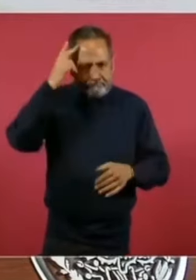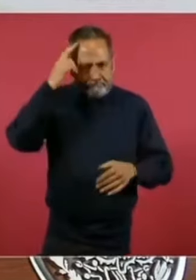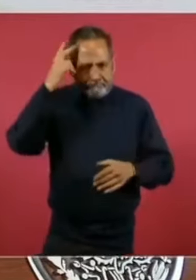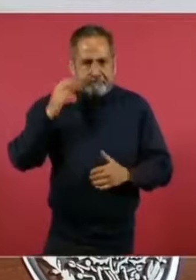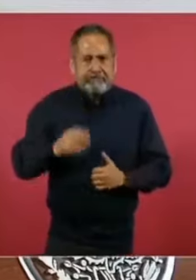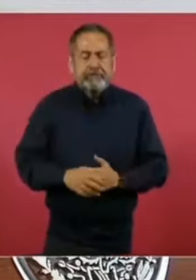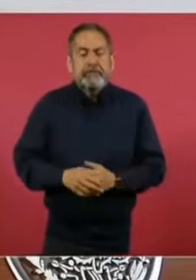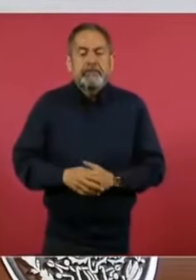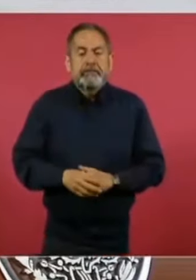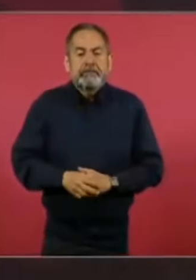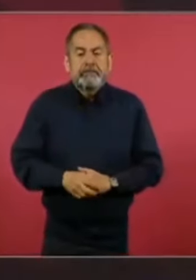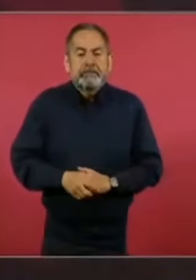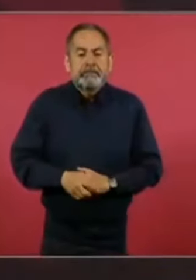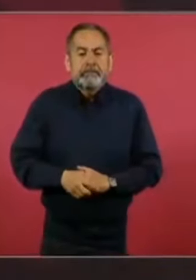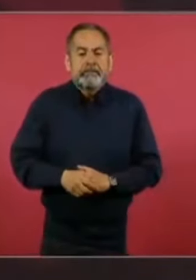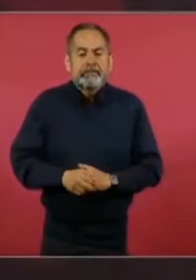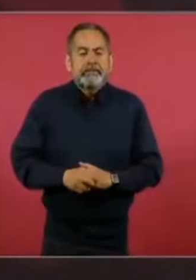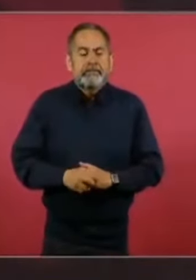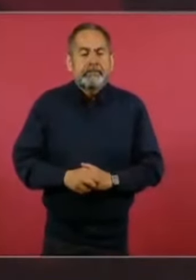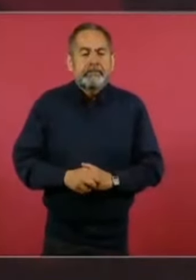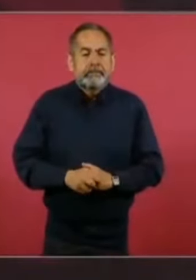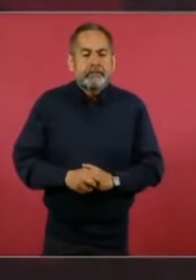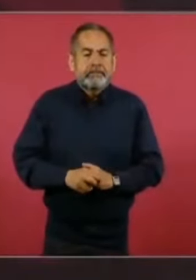y lo he dicho, que